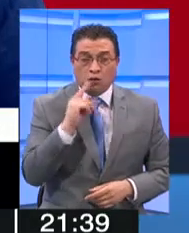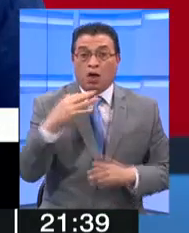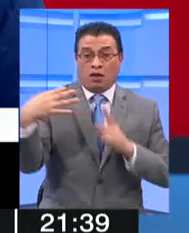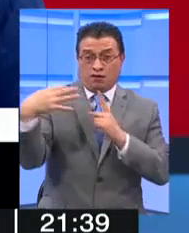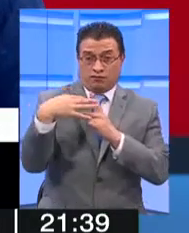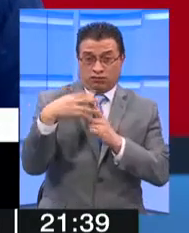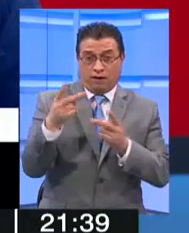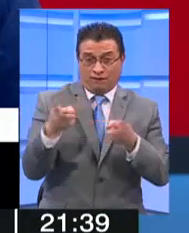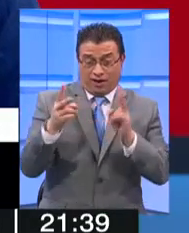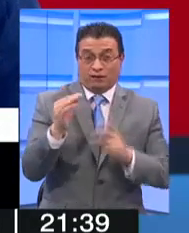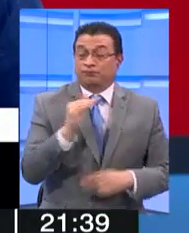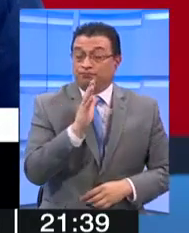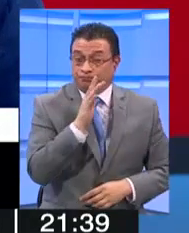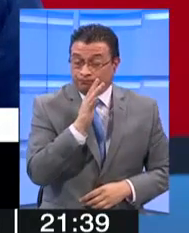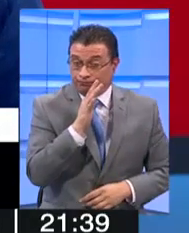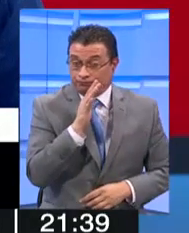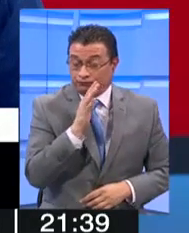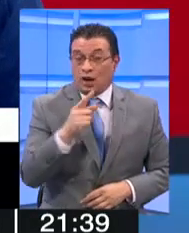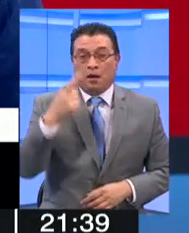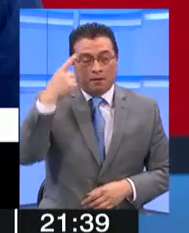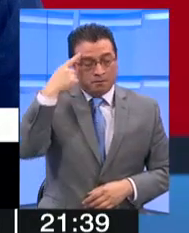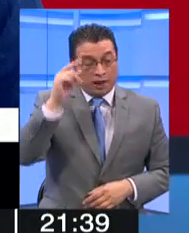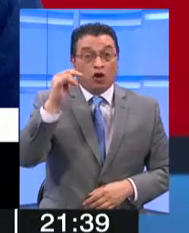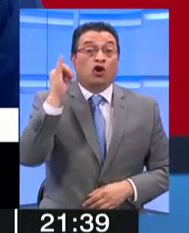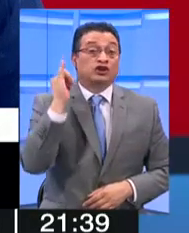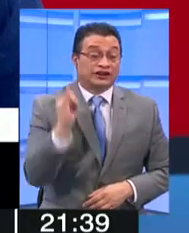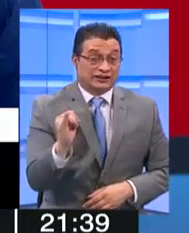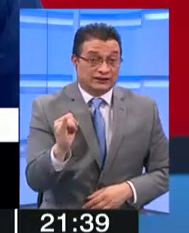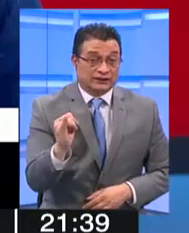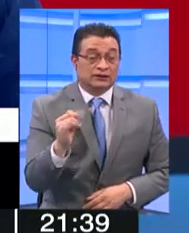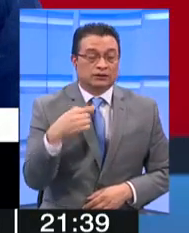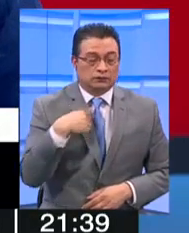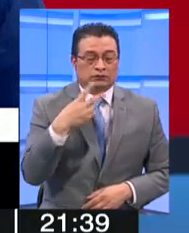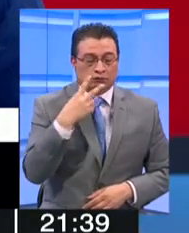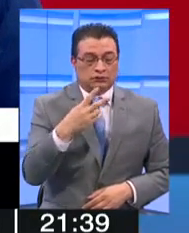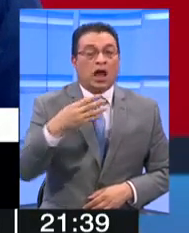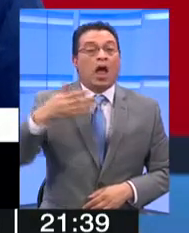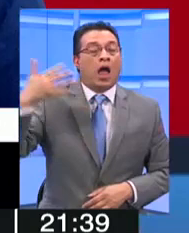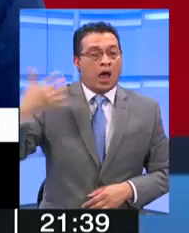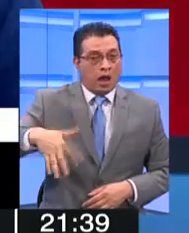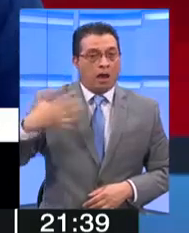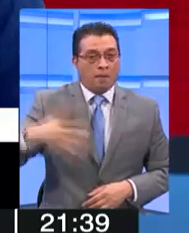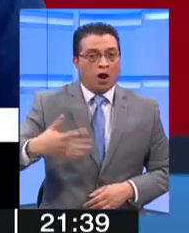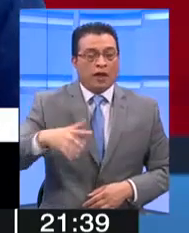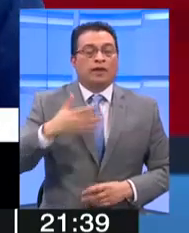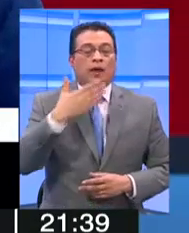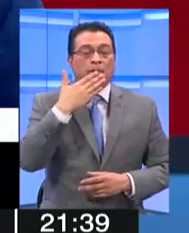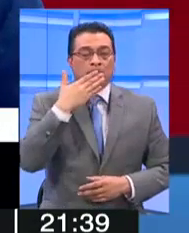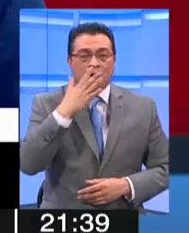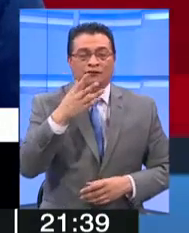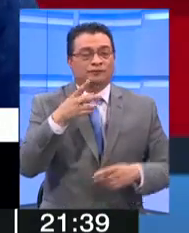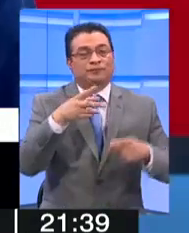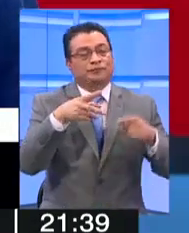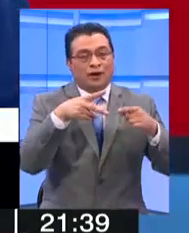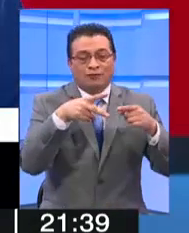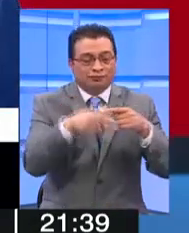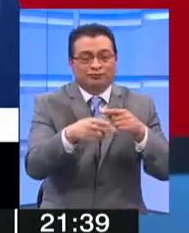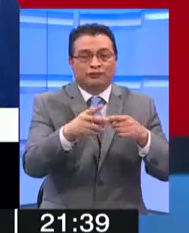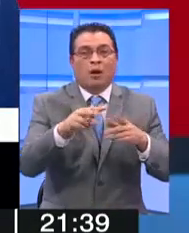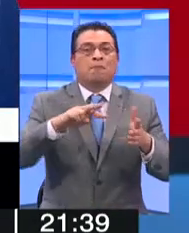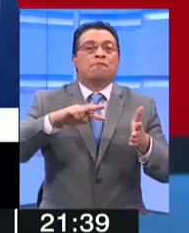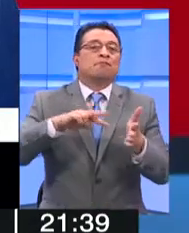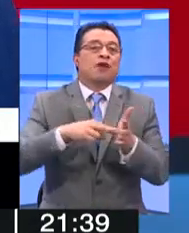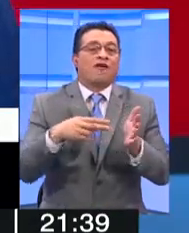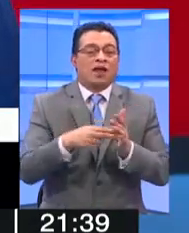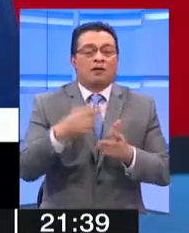válida, pero lo que sí es que yo creo que es importante tratar de desactivar ciertas polémicas que desde mi punto